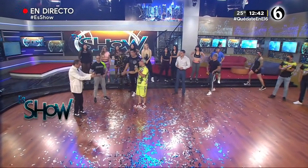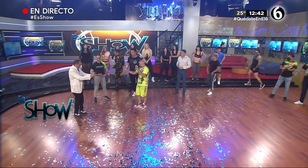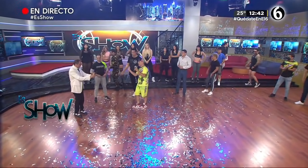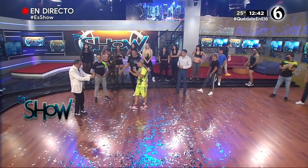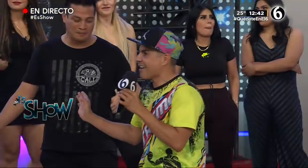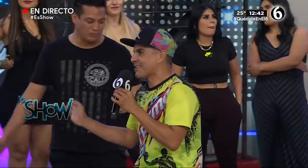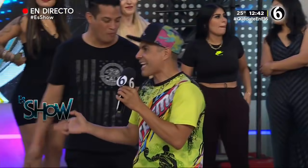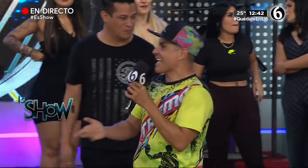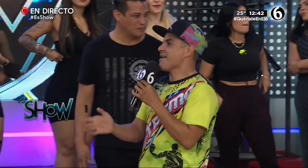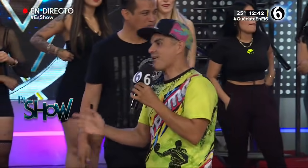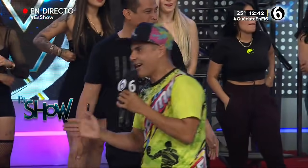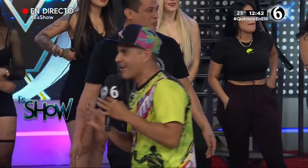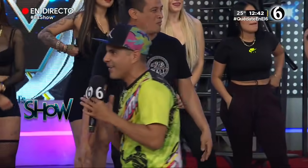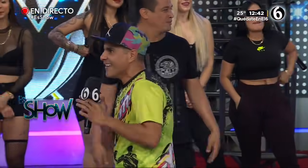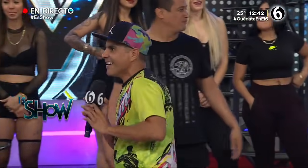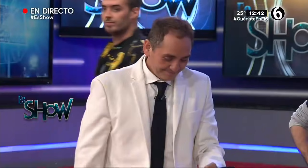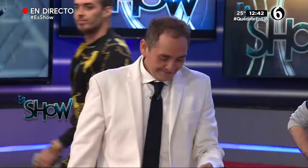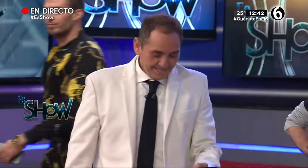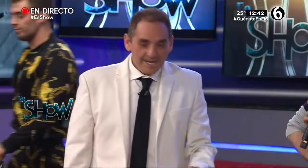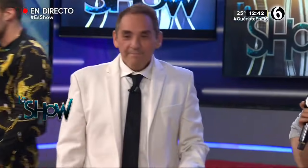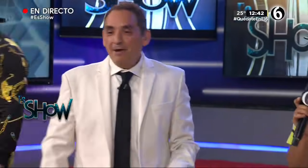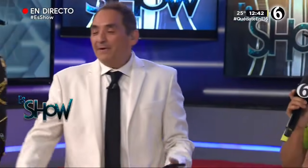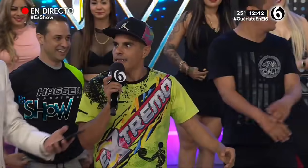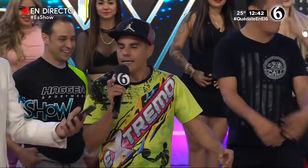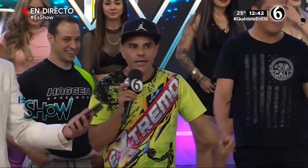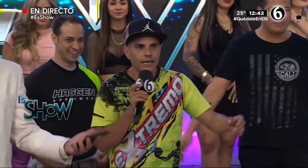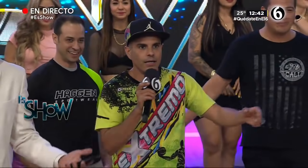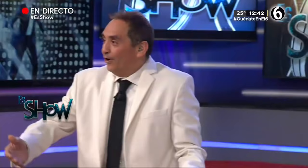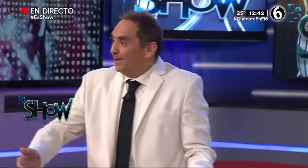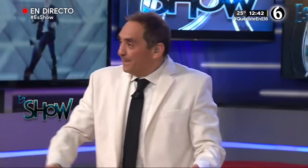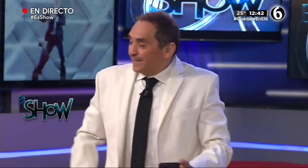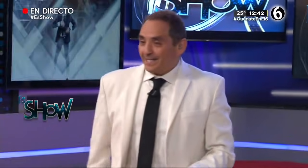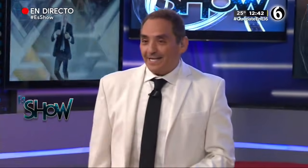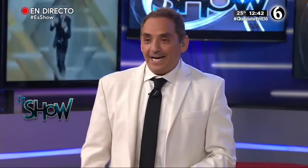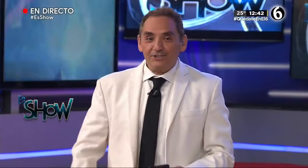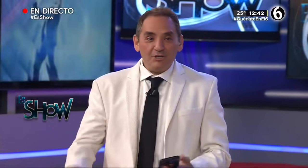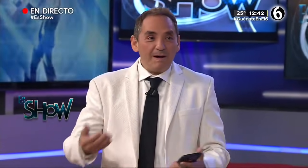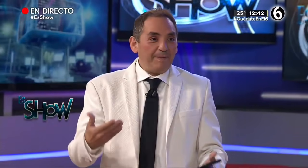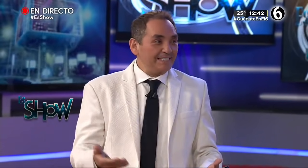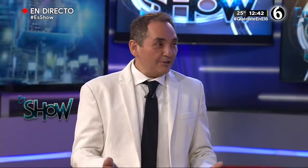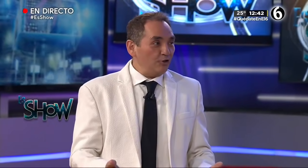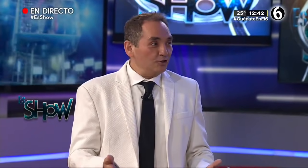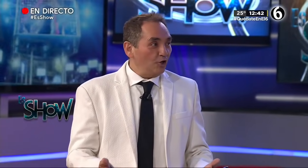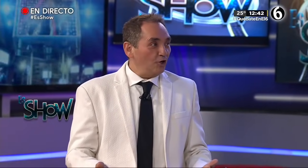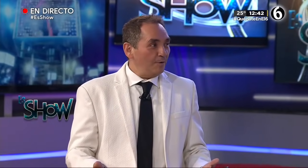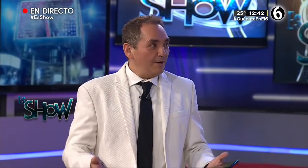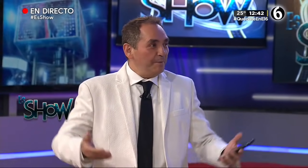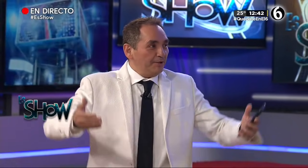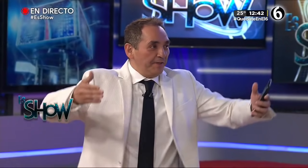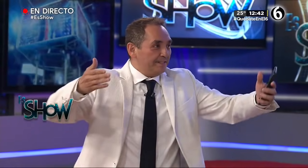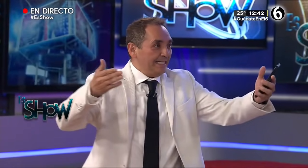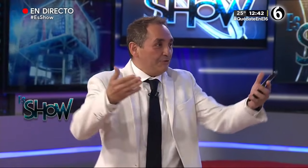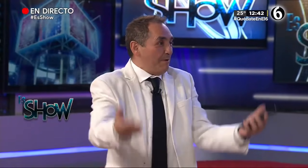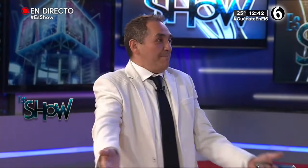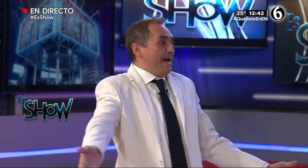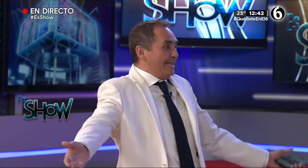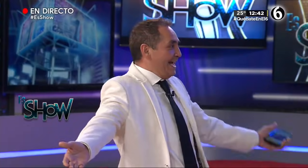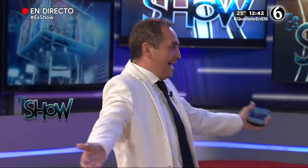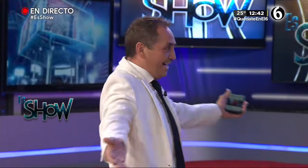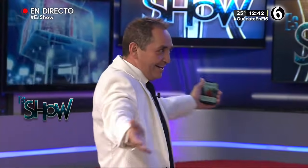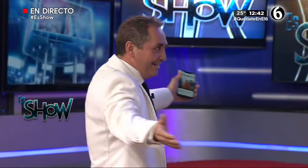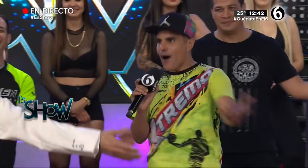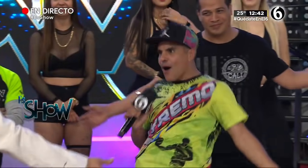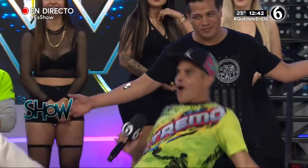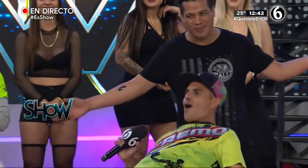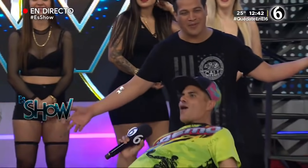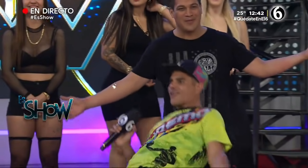estoy aquí. Usted no quería cortar la llamada con Arol. Me hubieran dicho que esto iba. va a pasar con Toro y lo hubiéramos metido desde las 9:30.